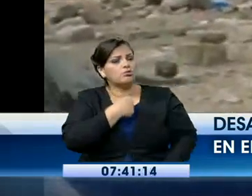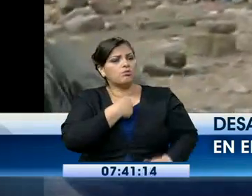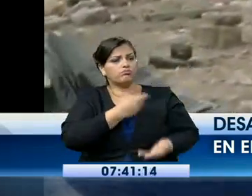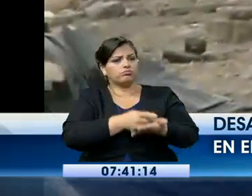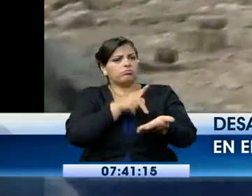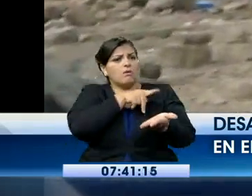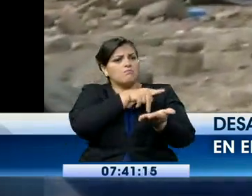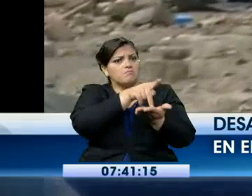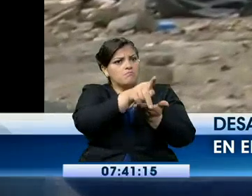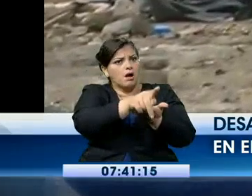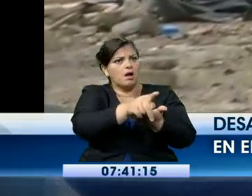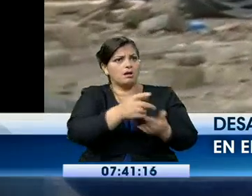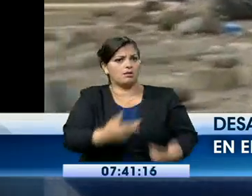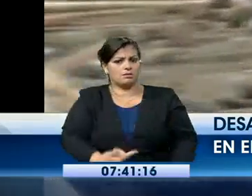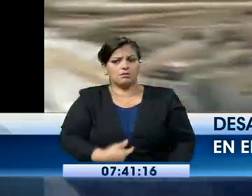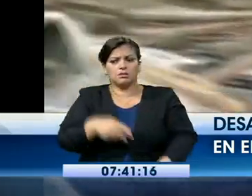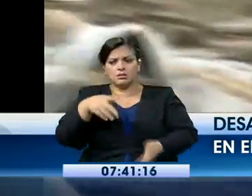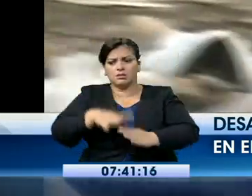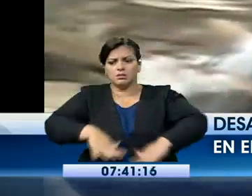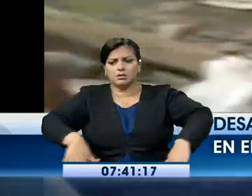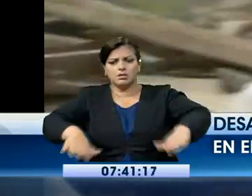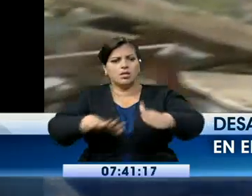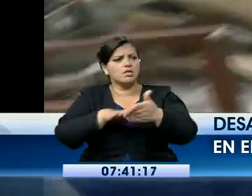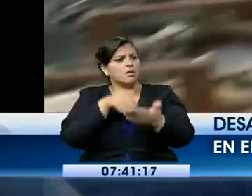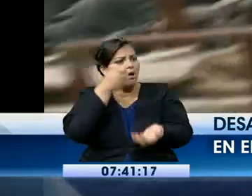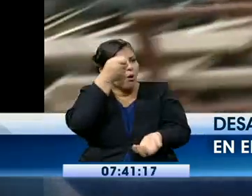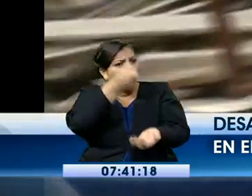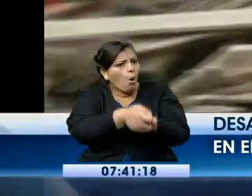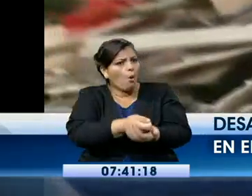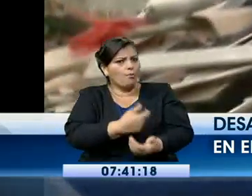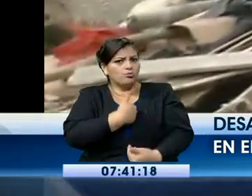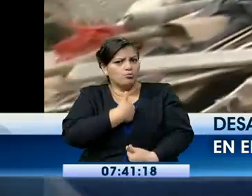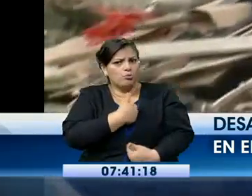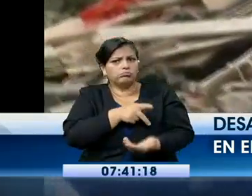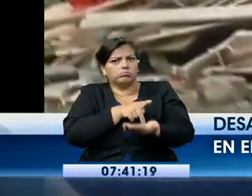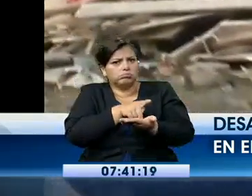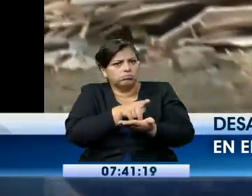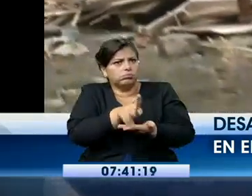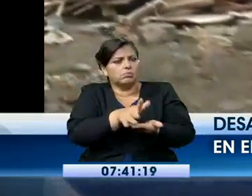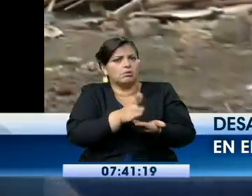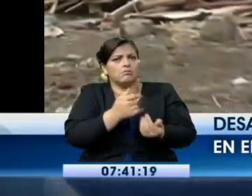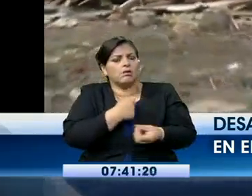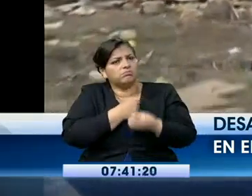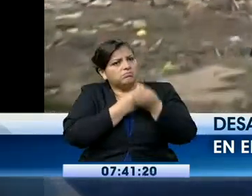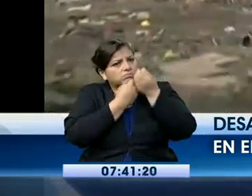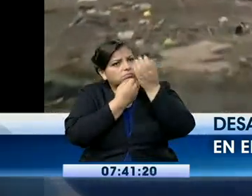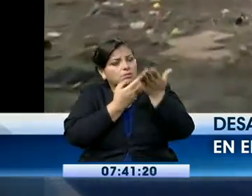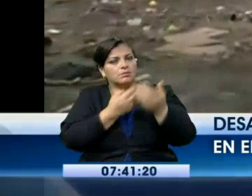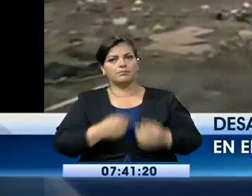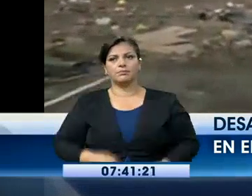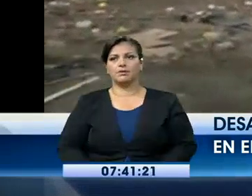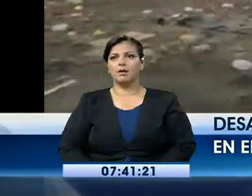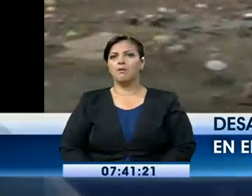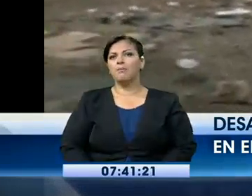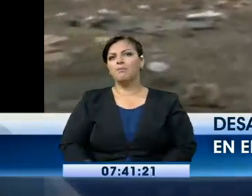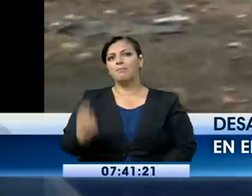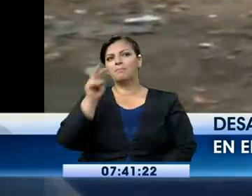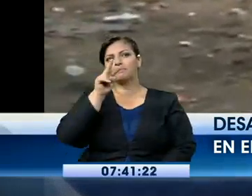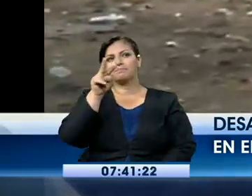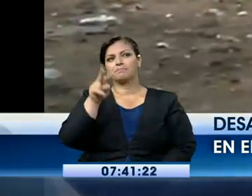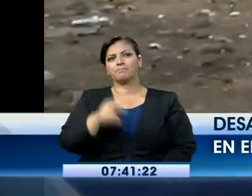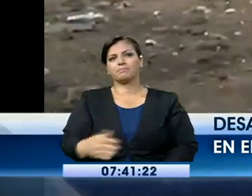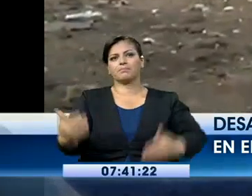cercado, ojo con aquello, está encerrado, cuenta con el encierro, con un extenso muro de cemento, de